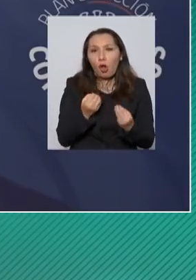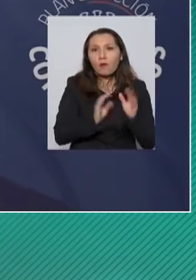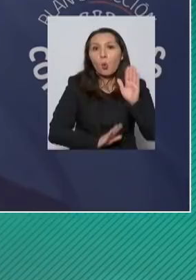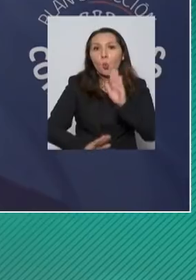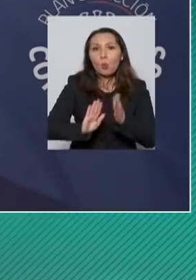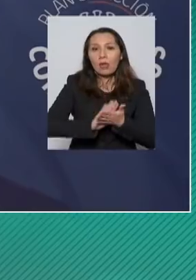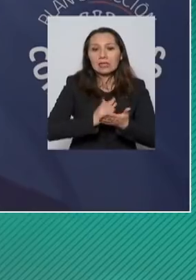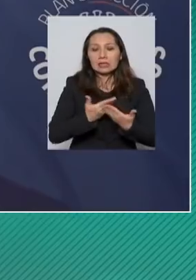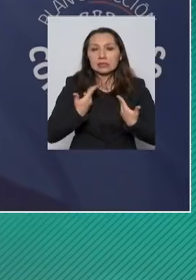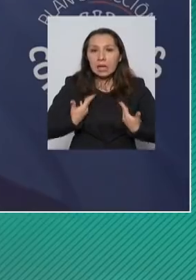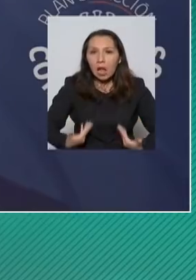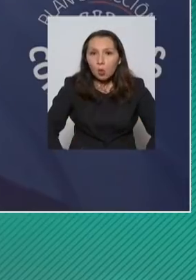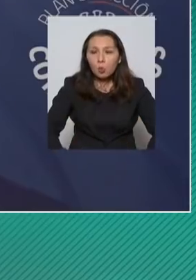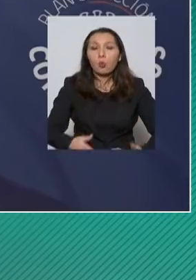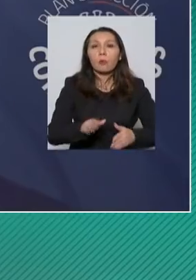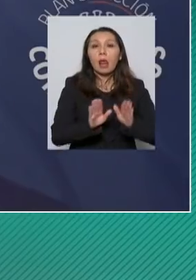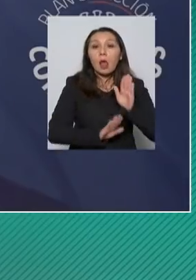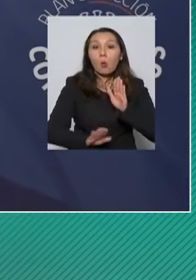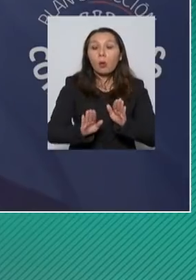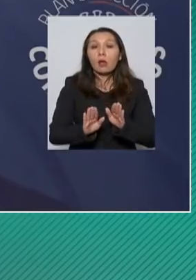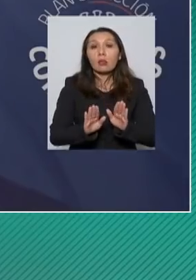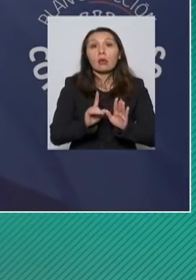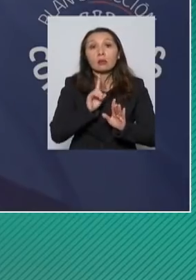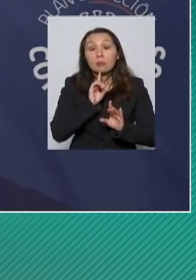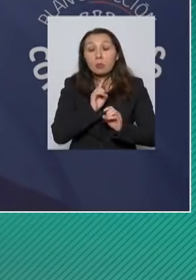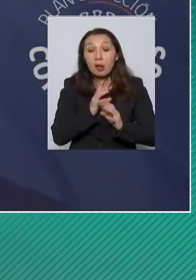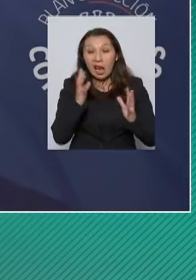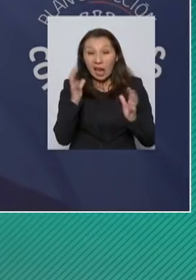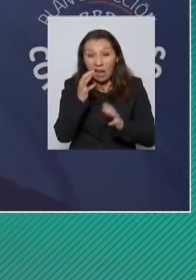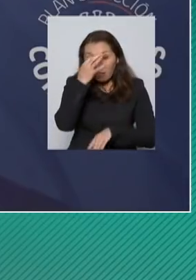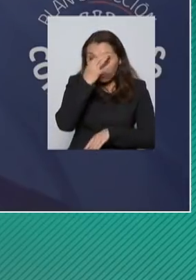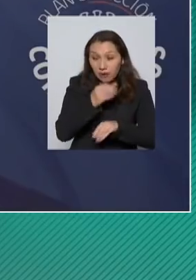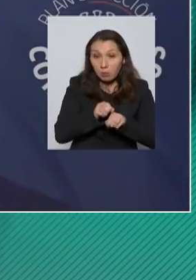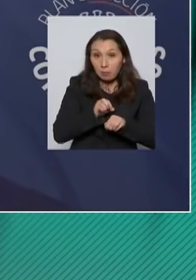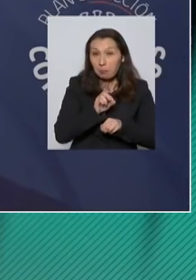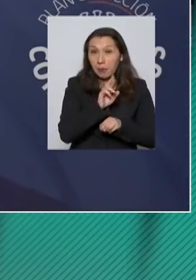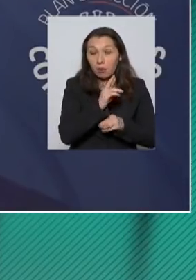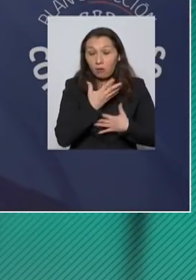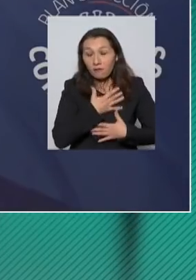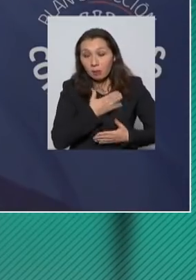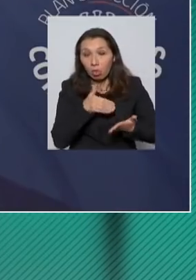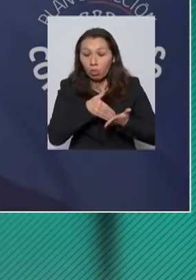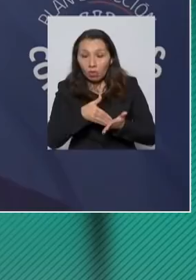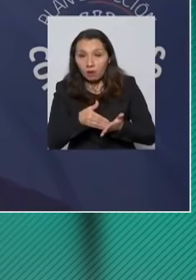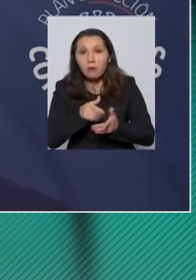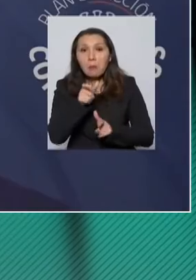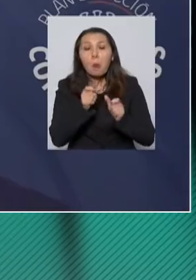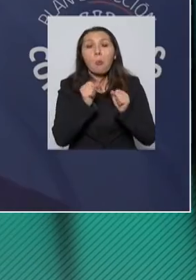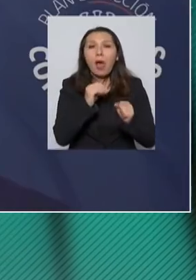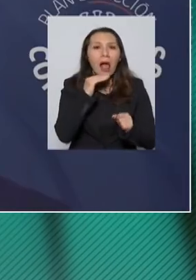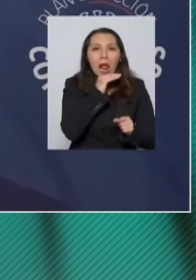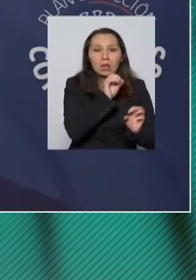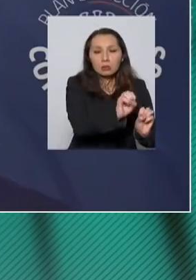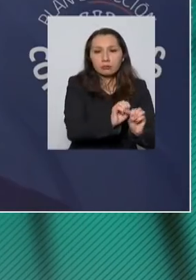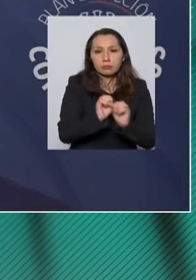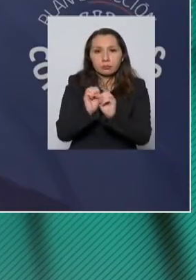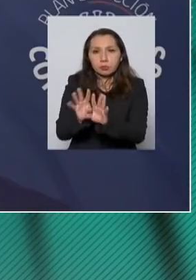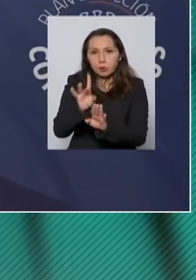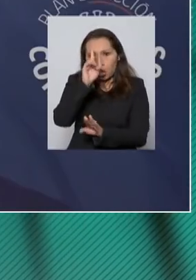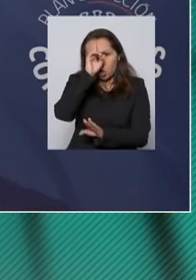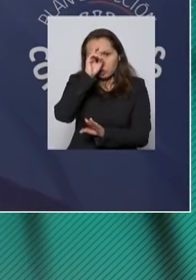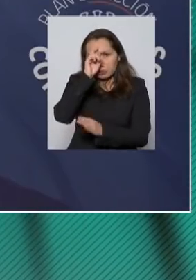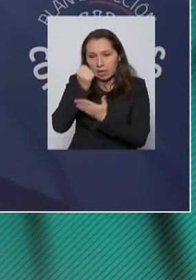cuidado sanitario para precaver que si hay un agravamiento de la enfermedad, cualquiera de estas personas pueda ser trasladada a un